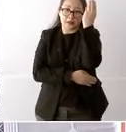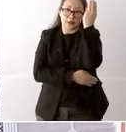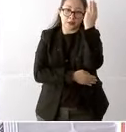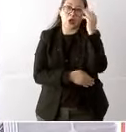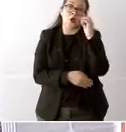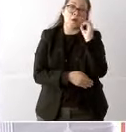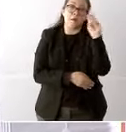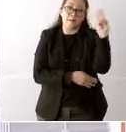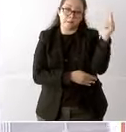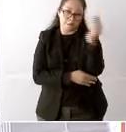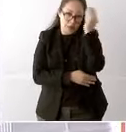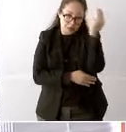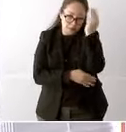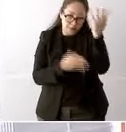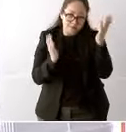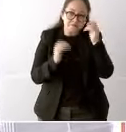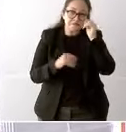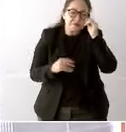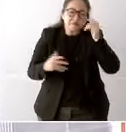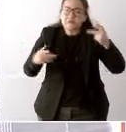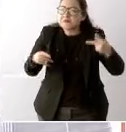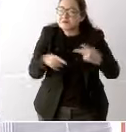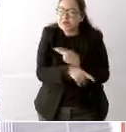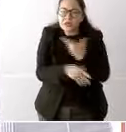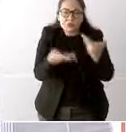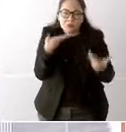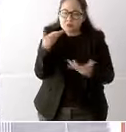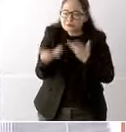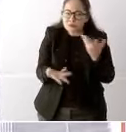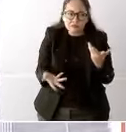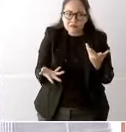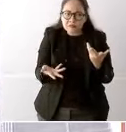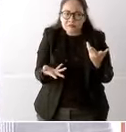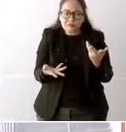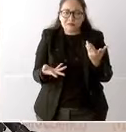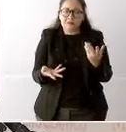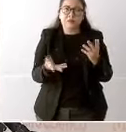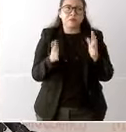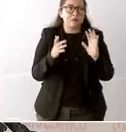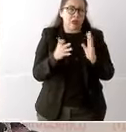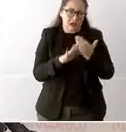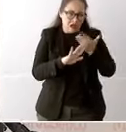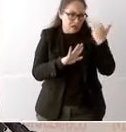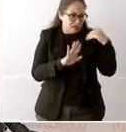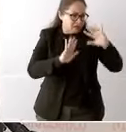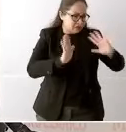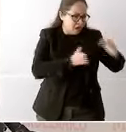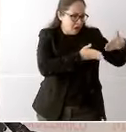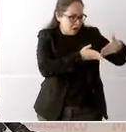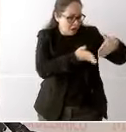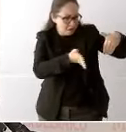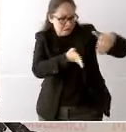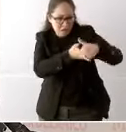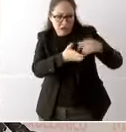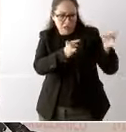¿Qué sucedió entonces? Si se terminaron los puertos, si había